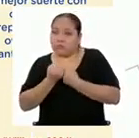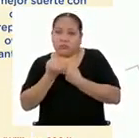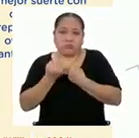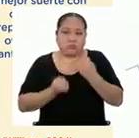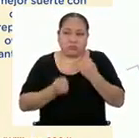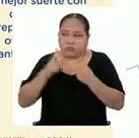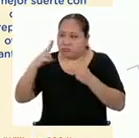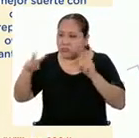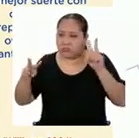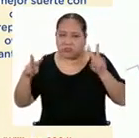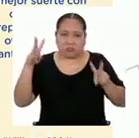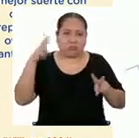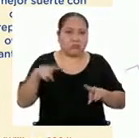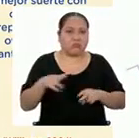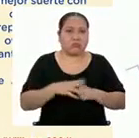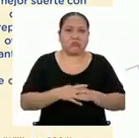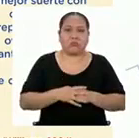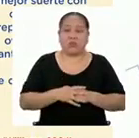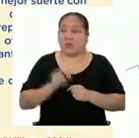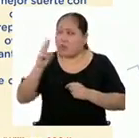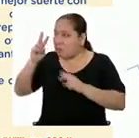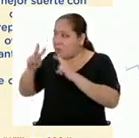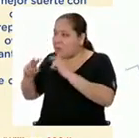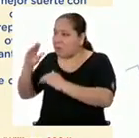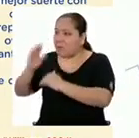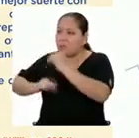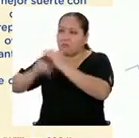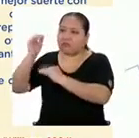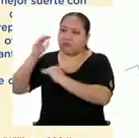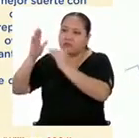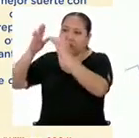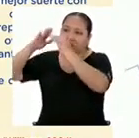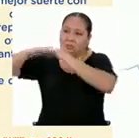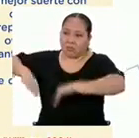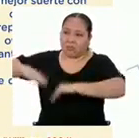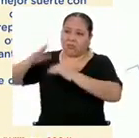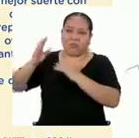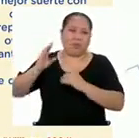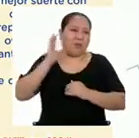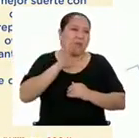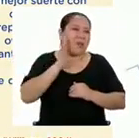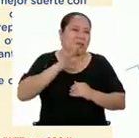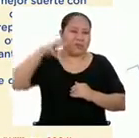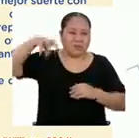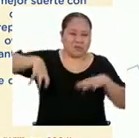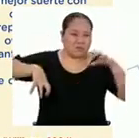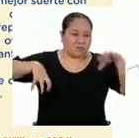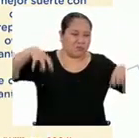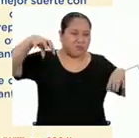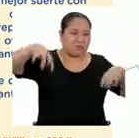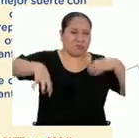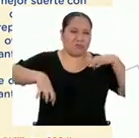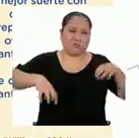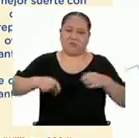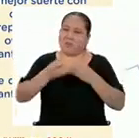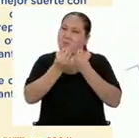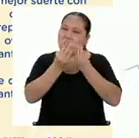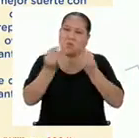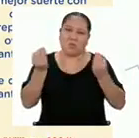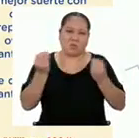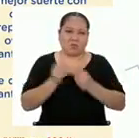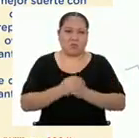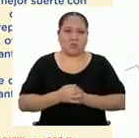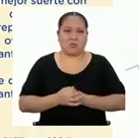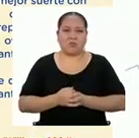Donde quiera vemos evidencias de una infraestructura que se derrumba y la cantidad de basura alrededor de los poblados es